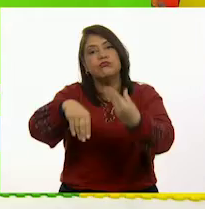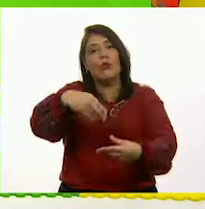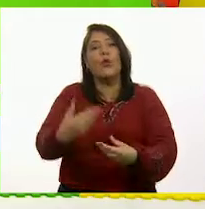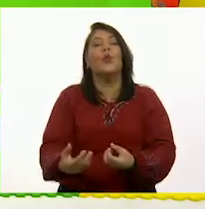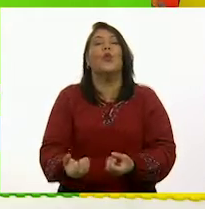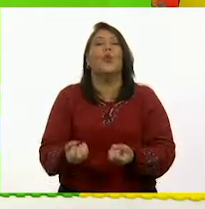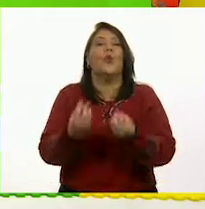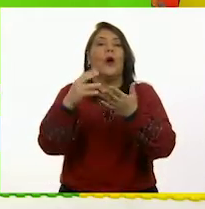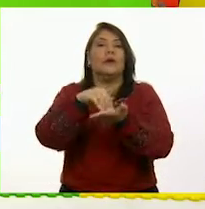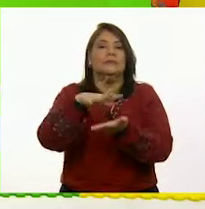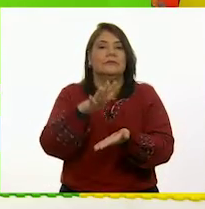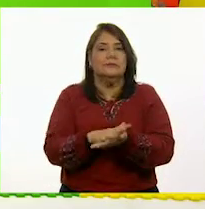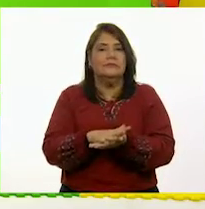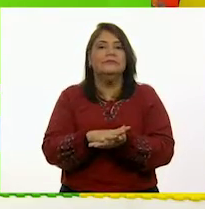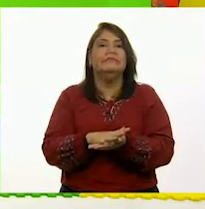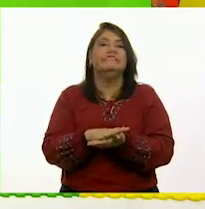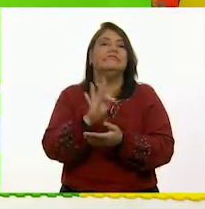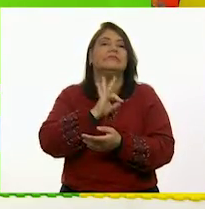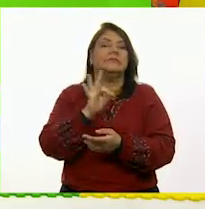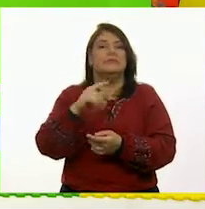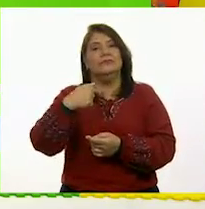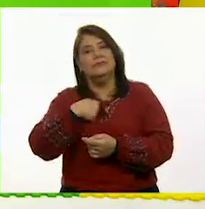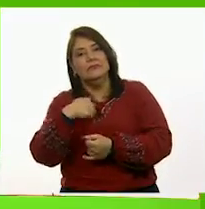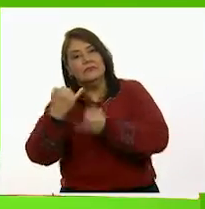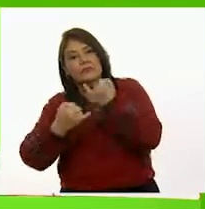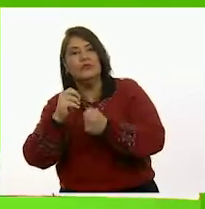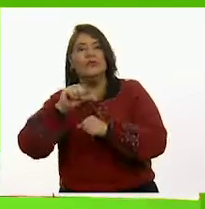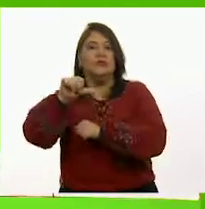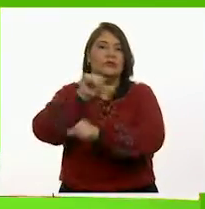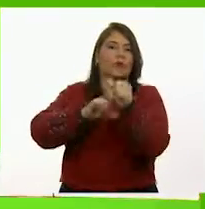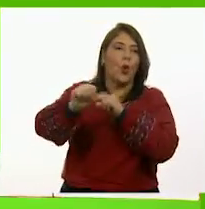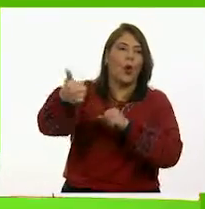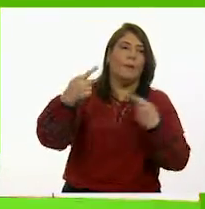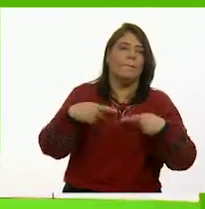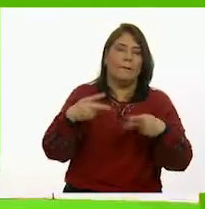las cajas derribadas de cada jugador. ¡Pac!